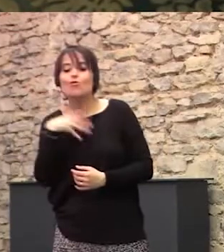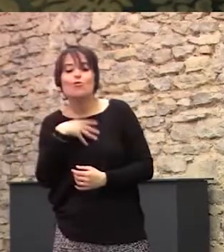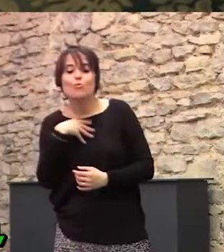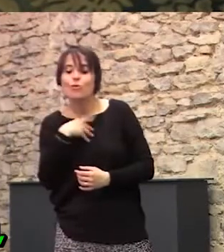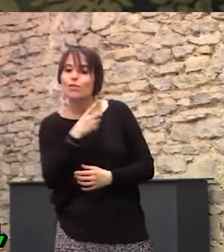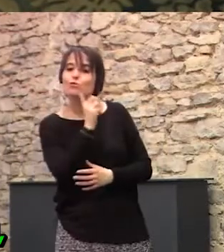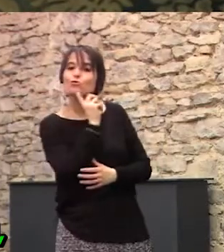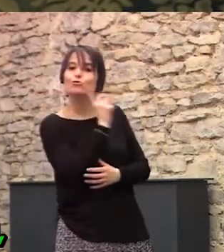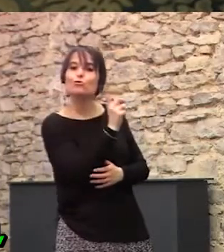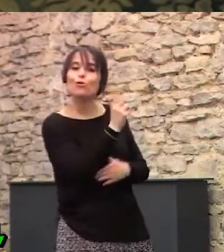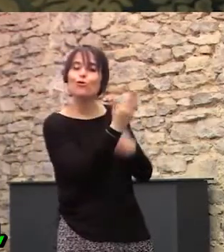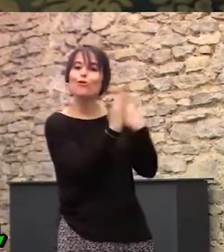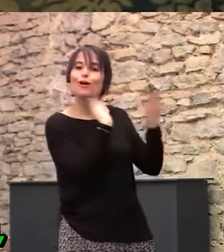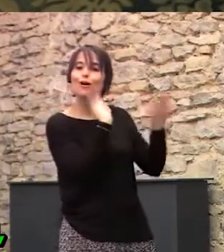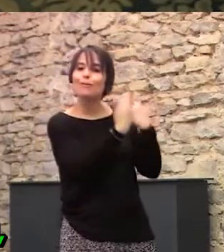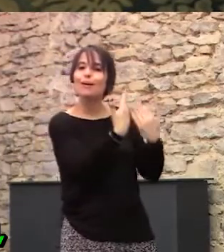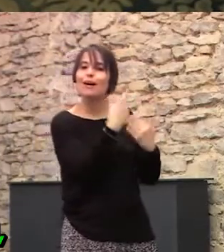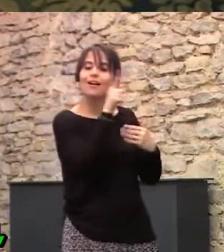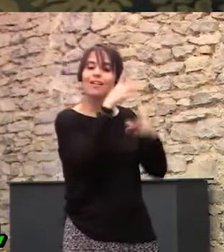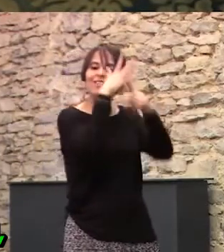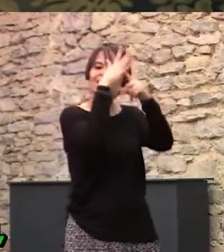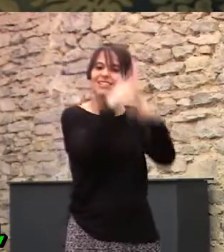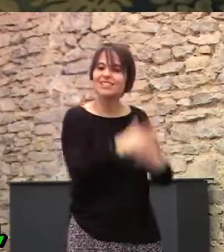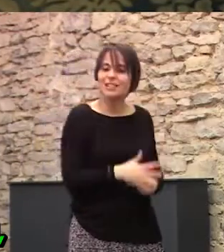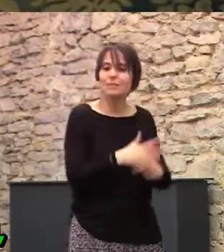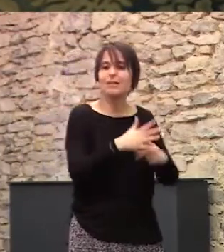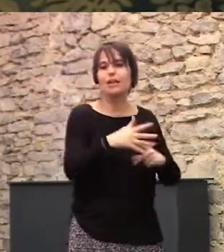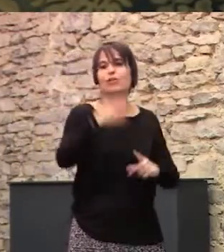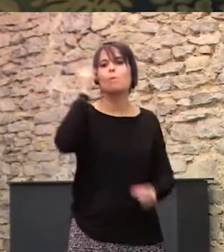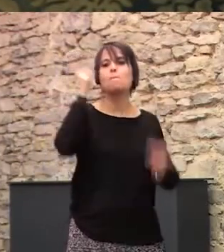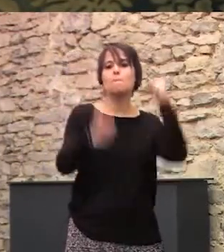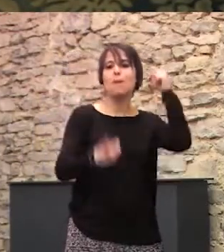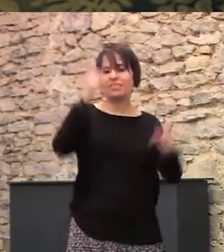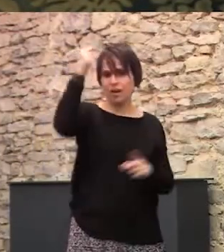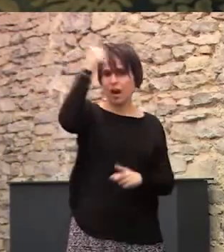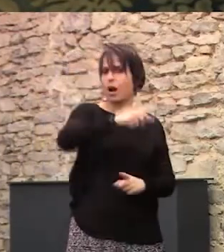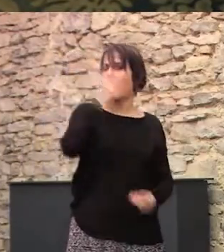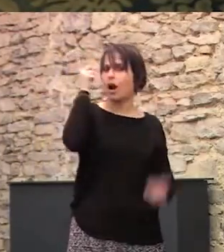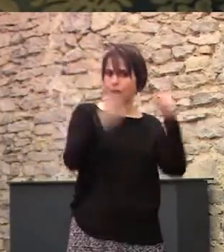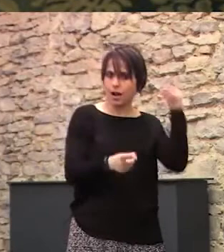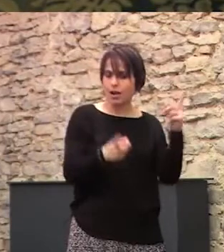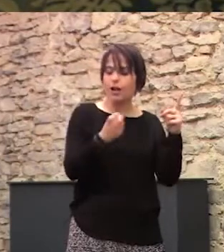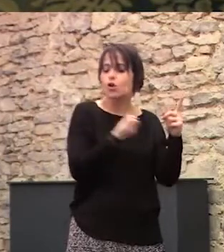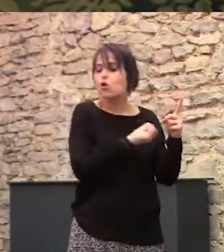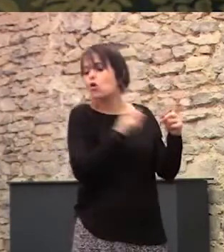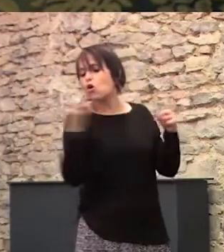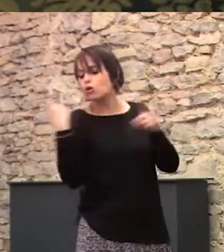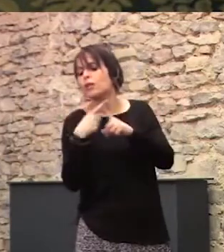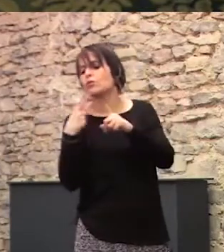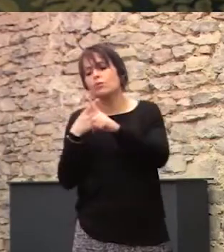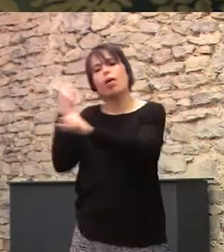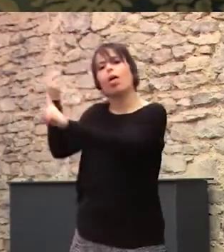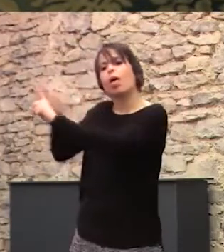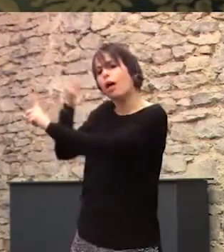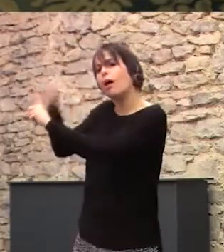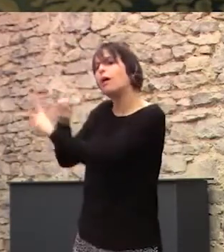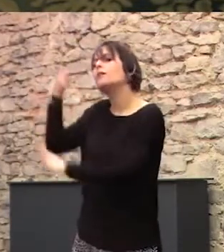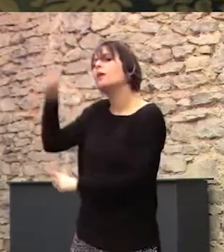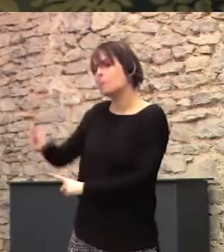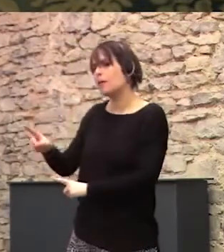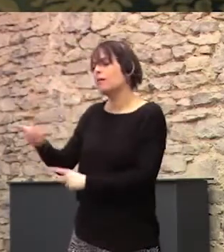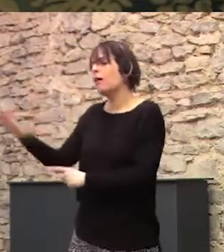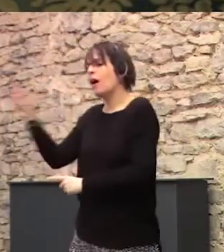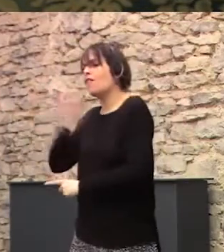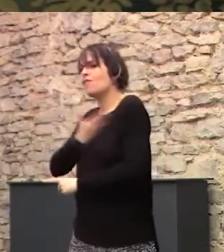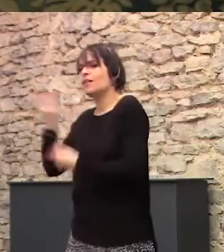solo de la discriminación patriarcal en general, pero que hay otros ejes de opresión que son fundamentales en su vida. Y